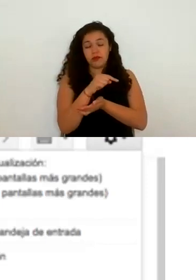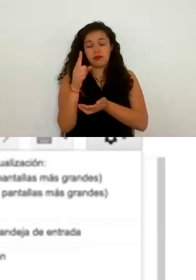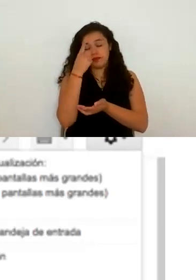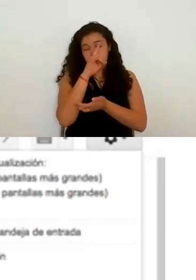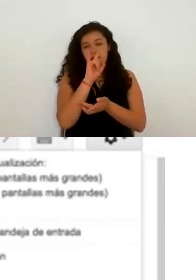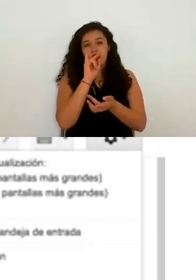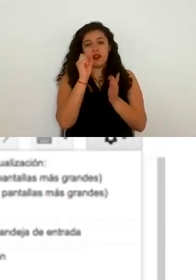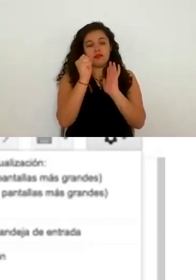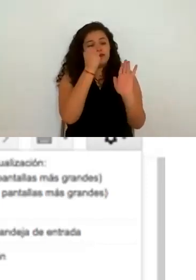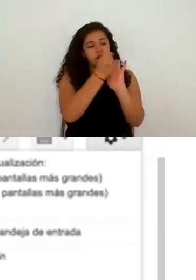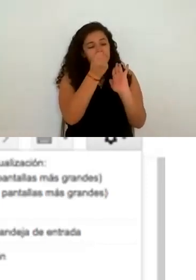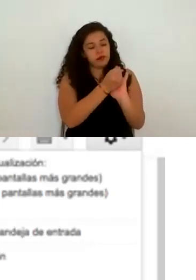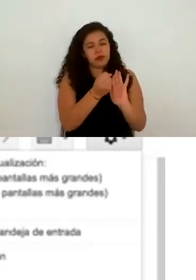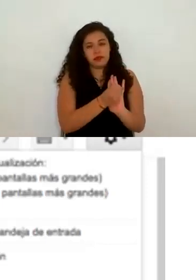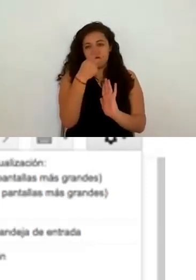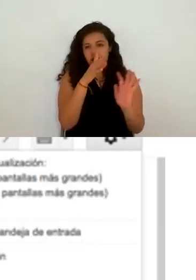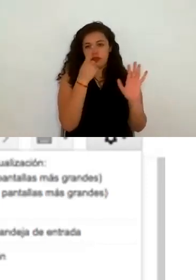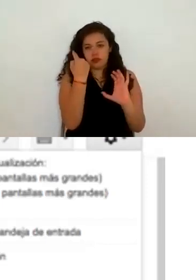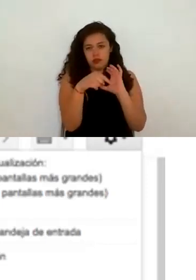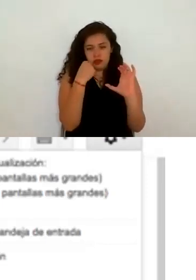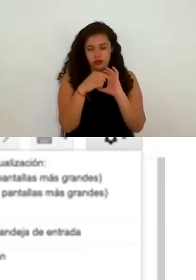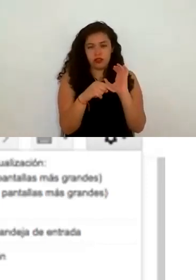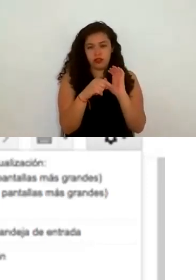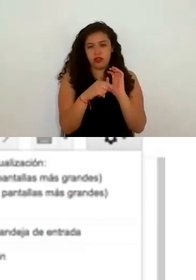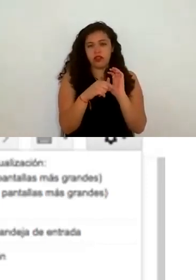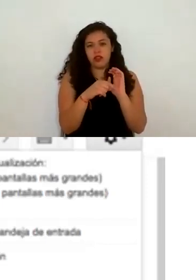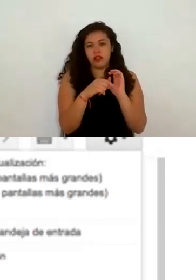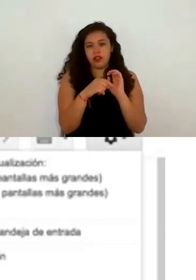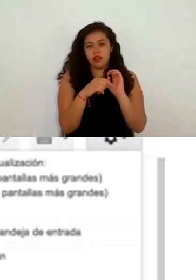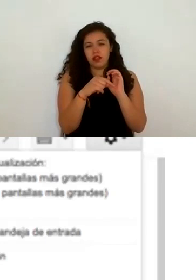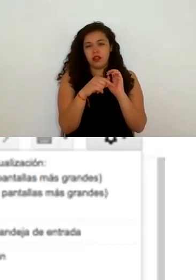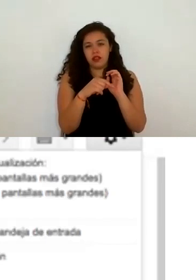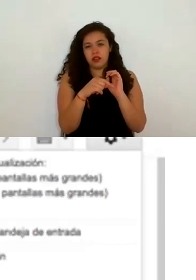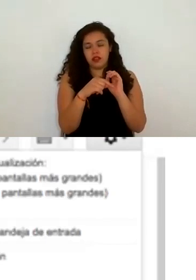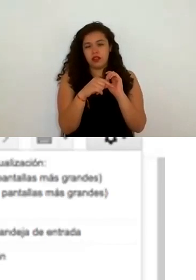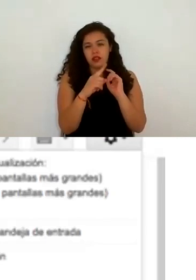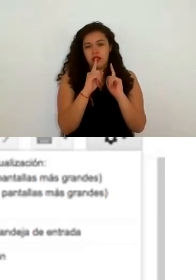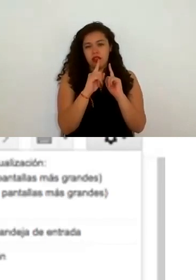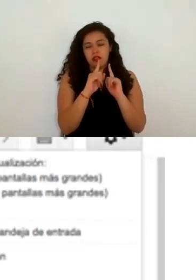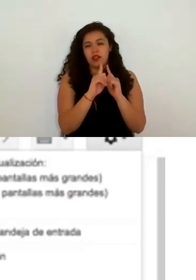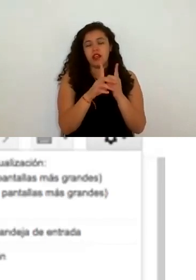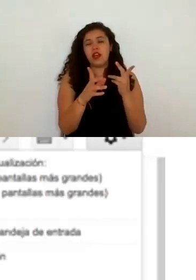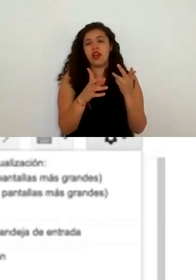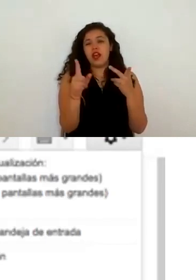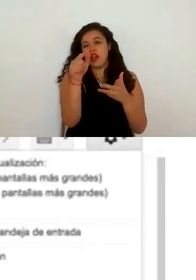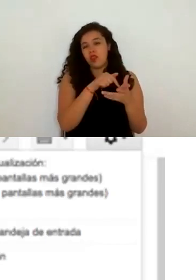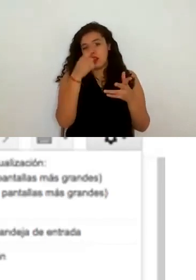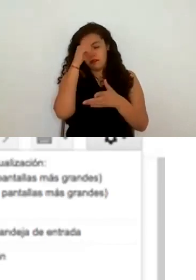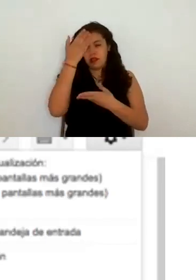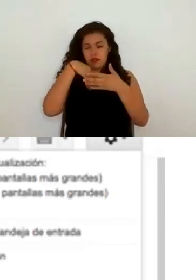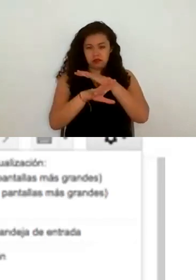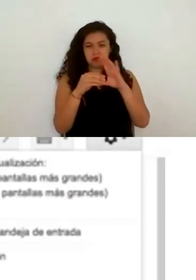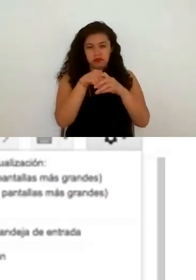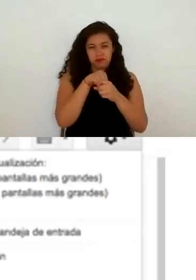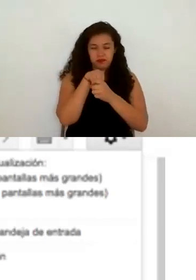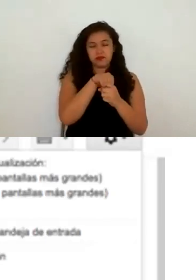etiquetas sus correos, aquí primero no tendrían una saturación de la bandeja de entrada y podrían